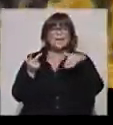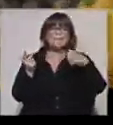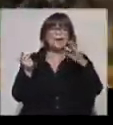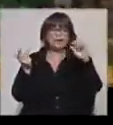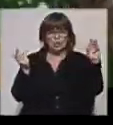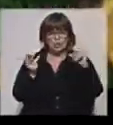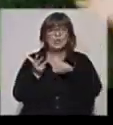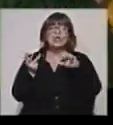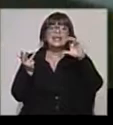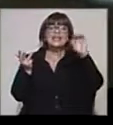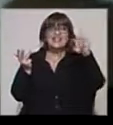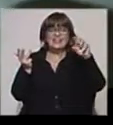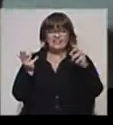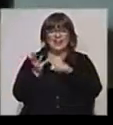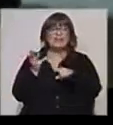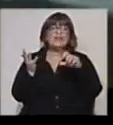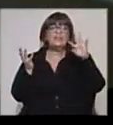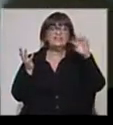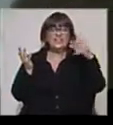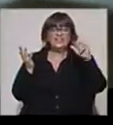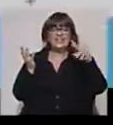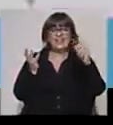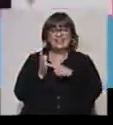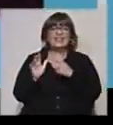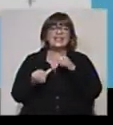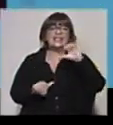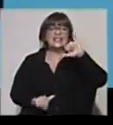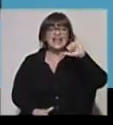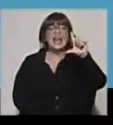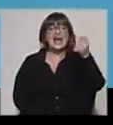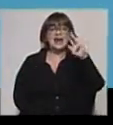Correa Silva, Micaela Viera, Alejandro Trinidad y Jacqueline Larraura.